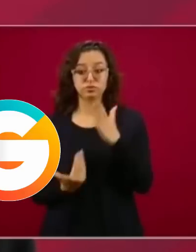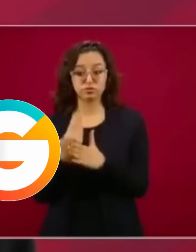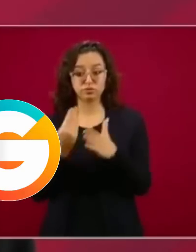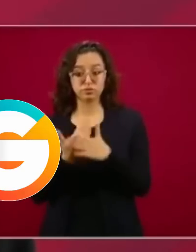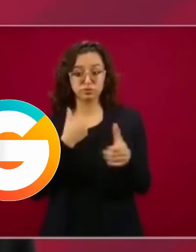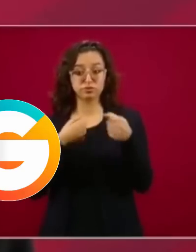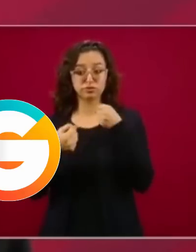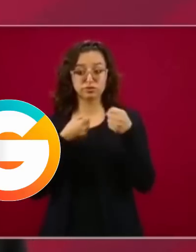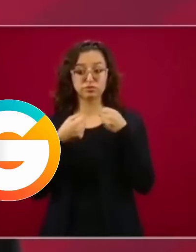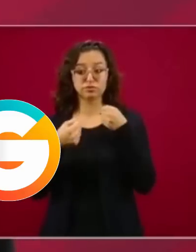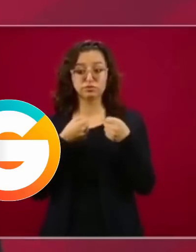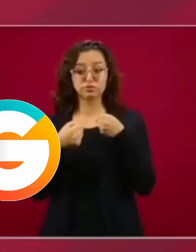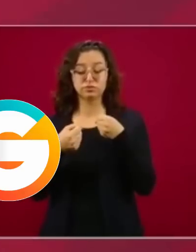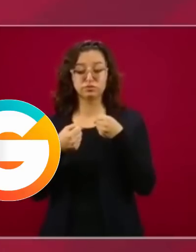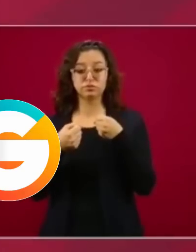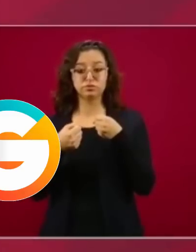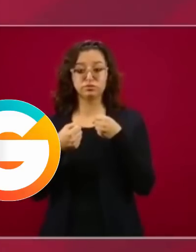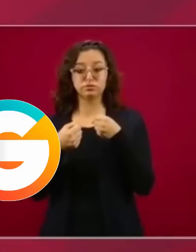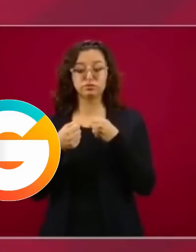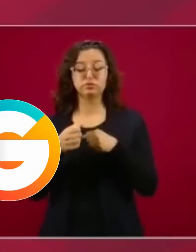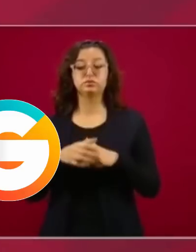prensa en